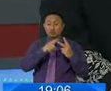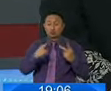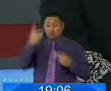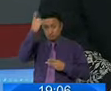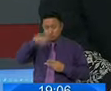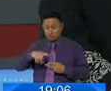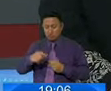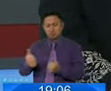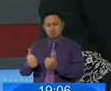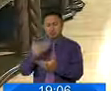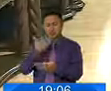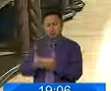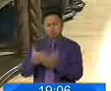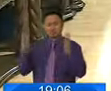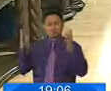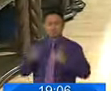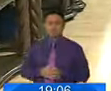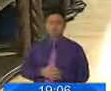esta decisión.